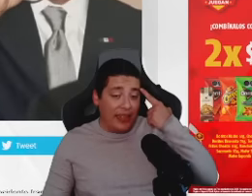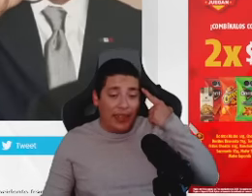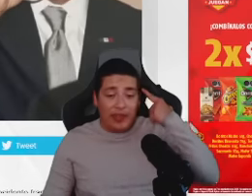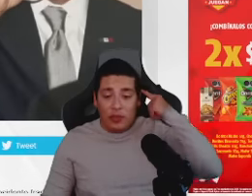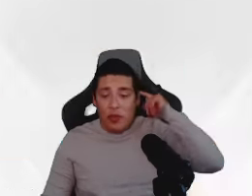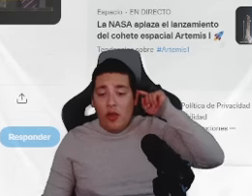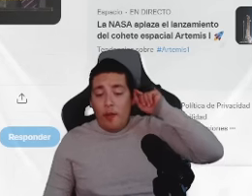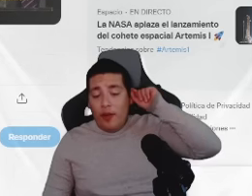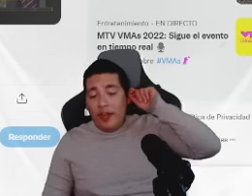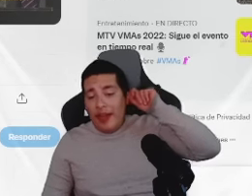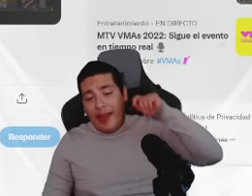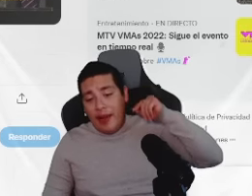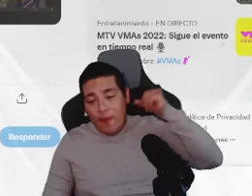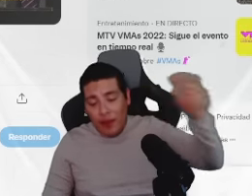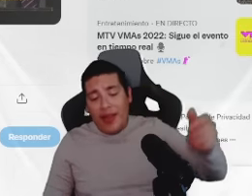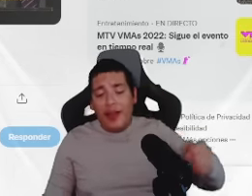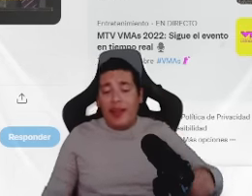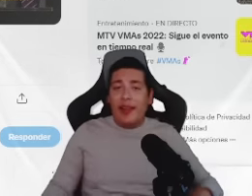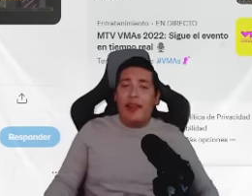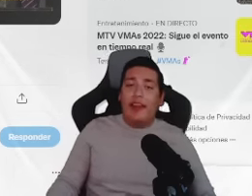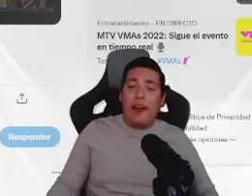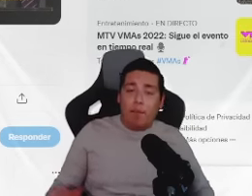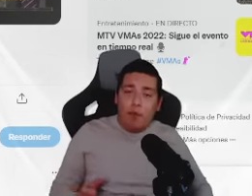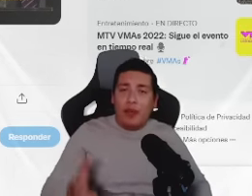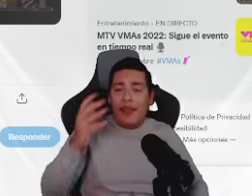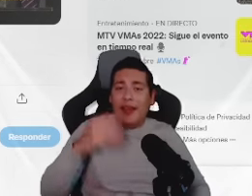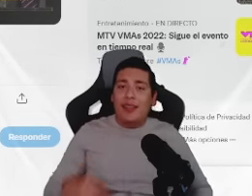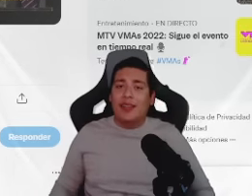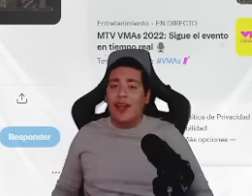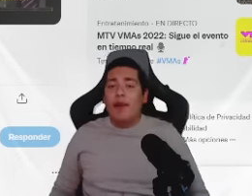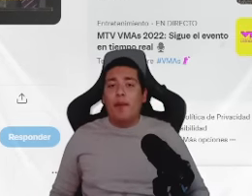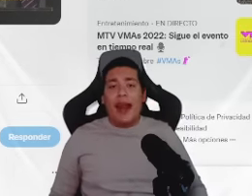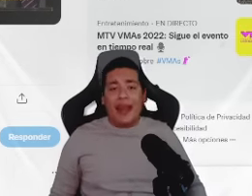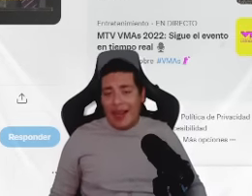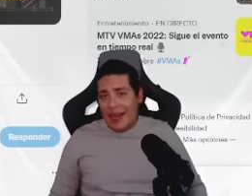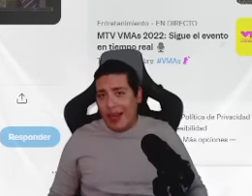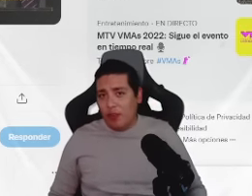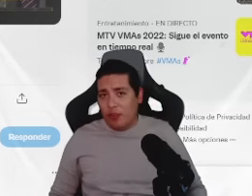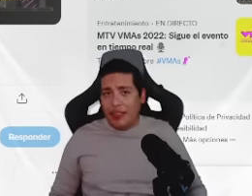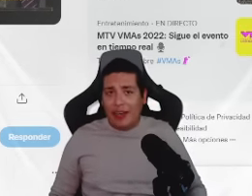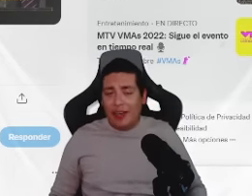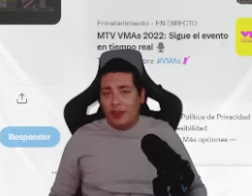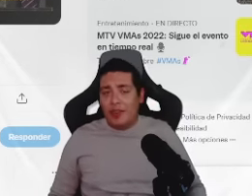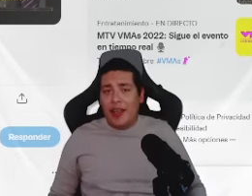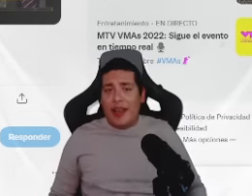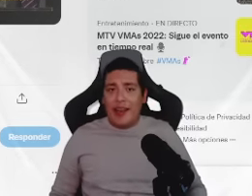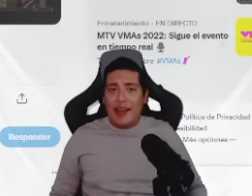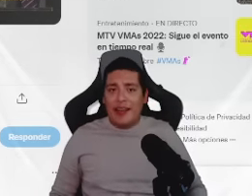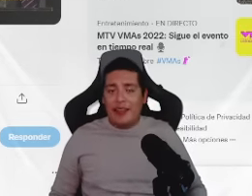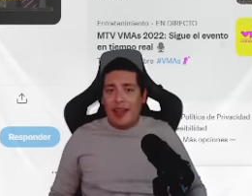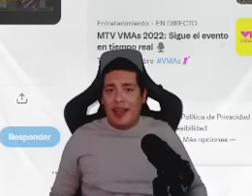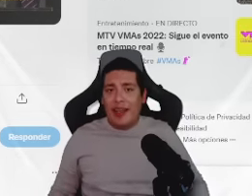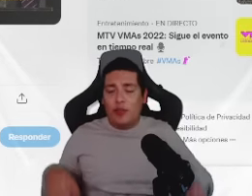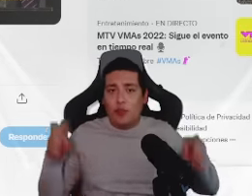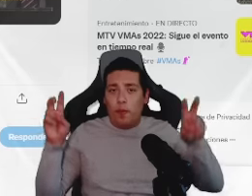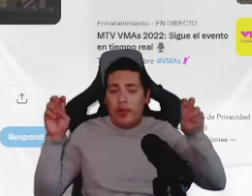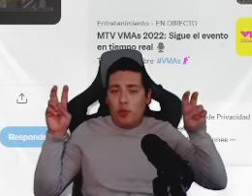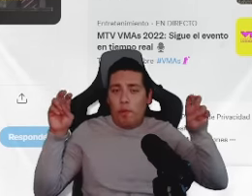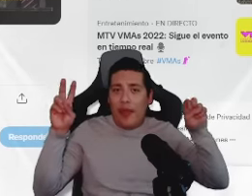este caso porque él fue la punta de lanza para engañar a los mexicanos en este